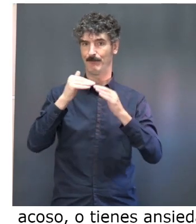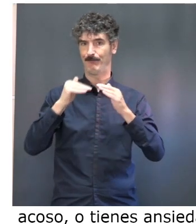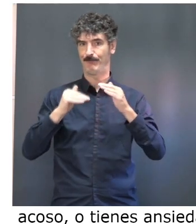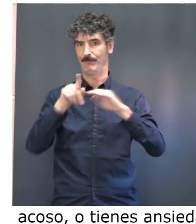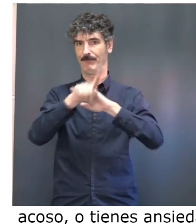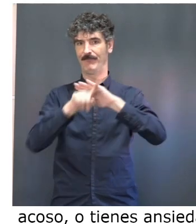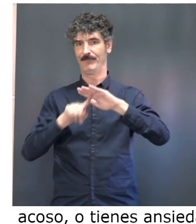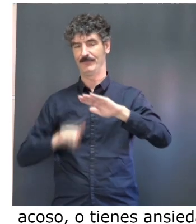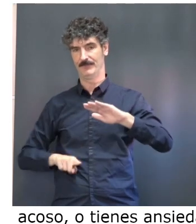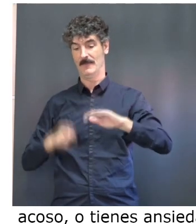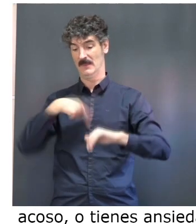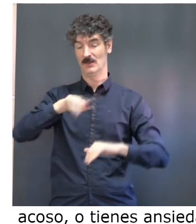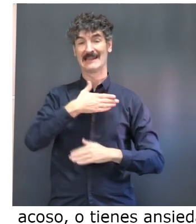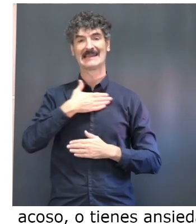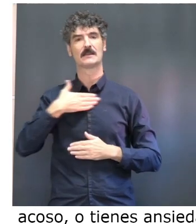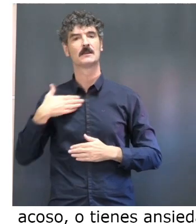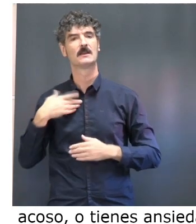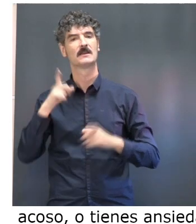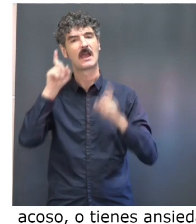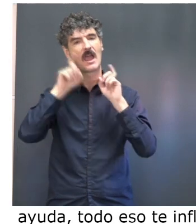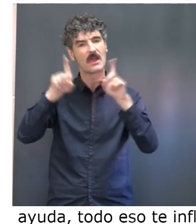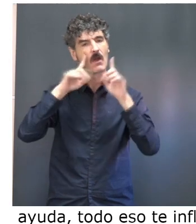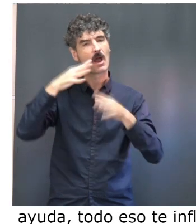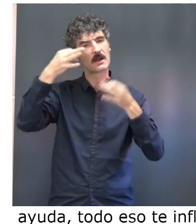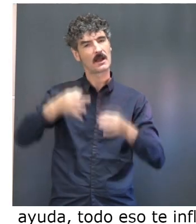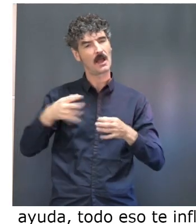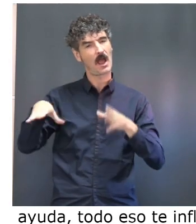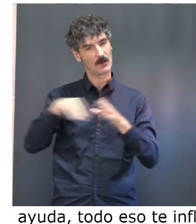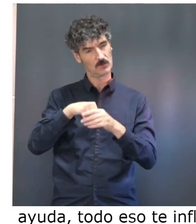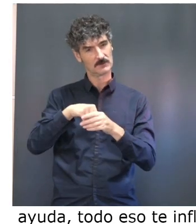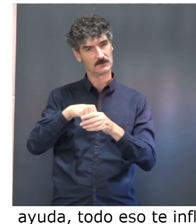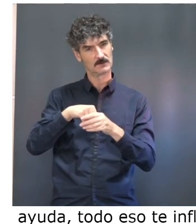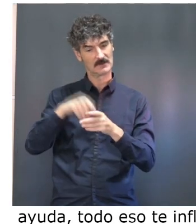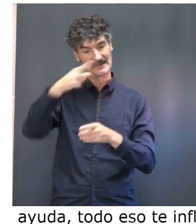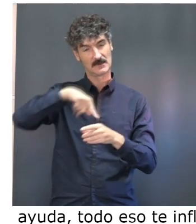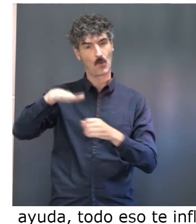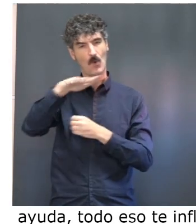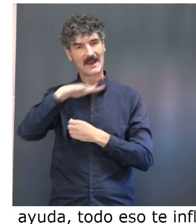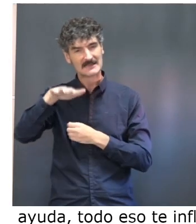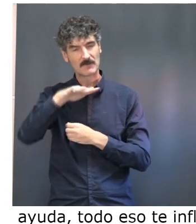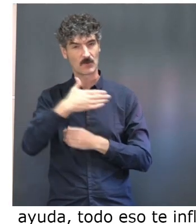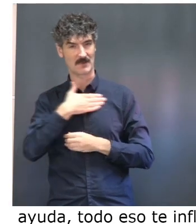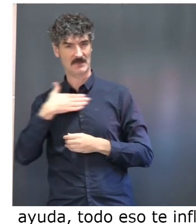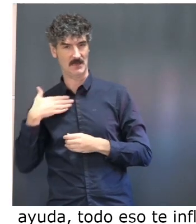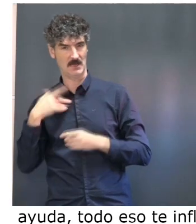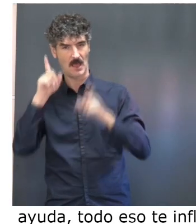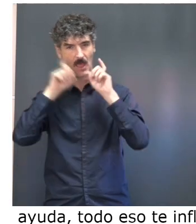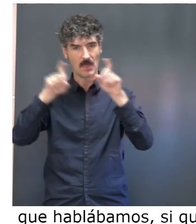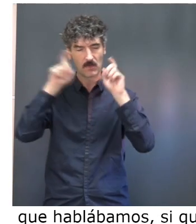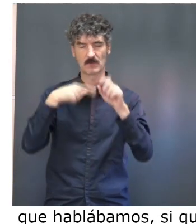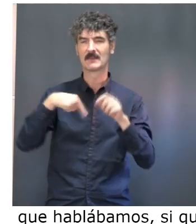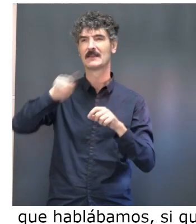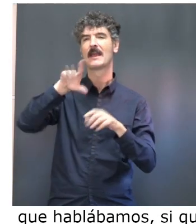lo que hablábamos, si quieres tener una educación realmente incluyente, si quieres tener un espacio educativo,